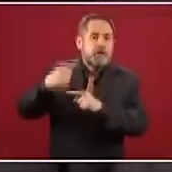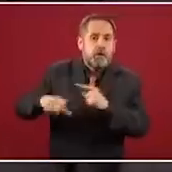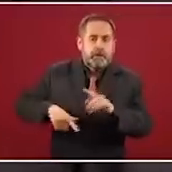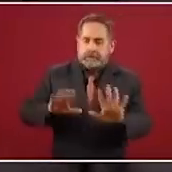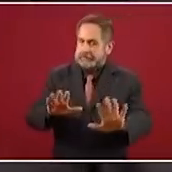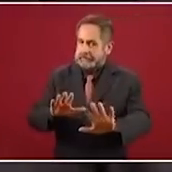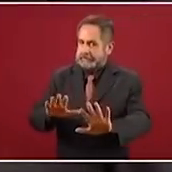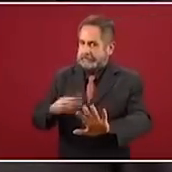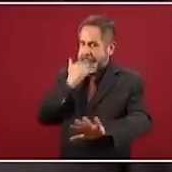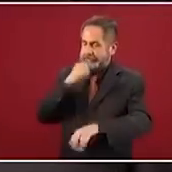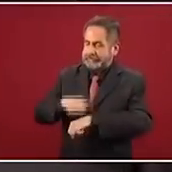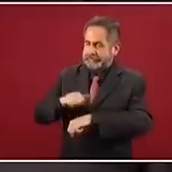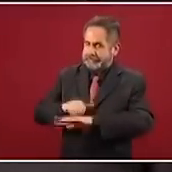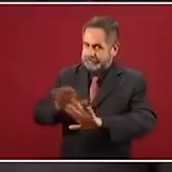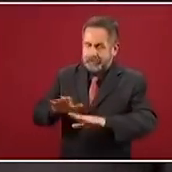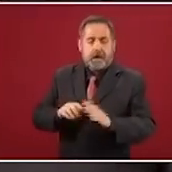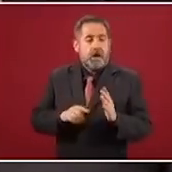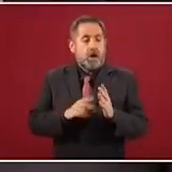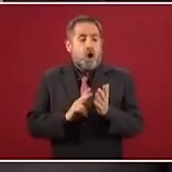no puedan retrogradar,